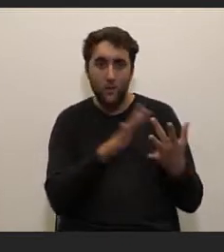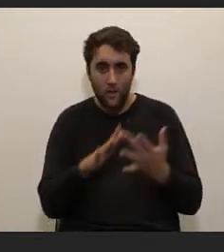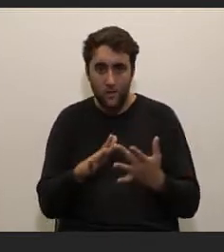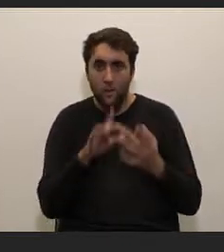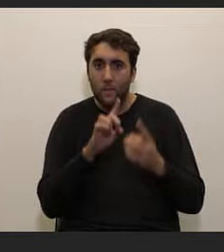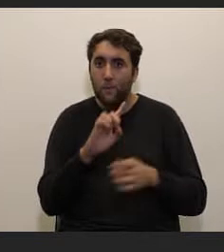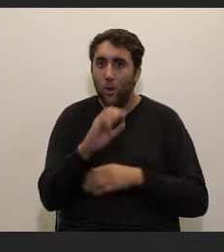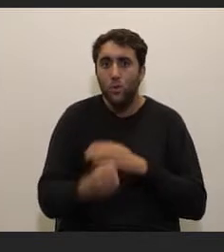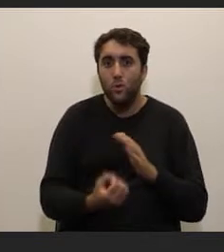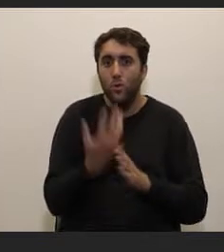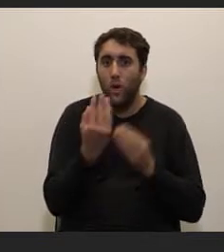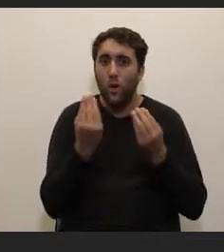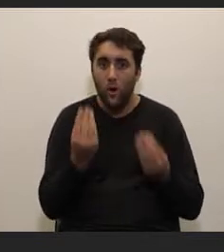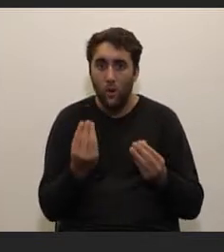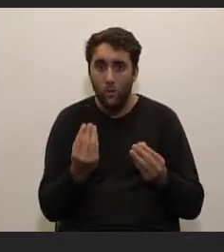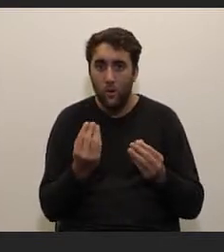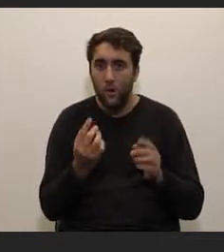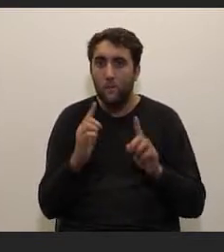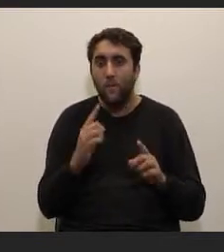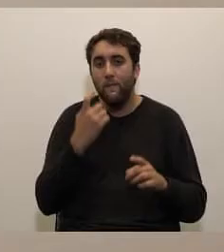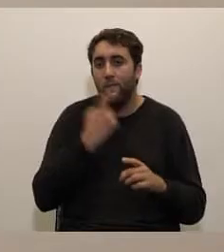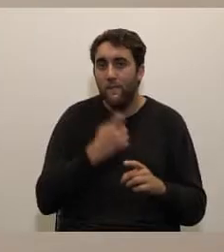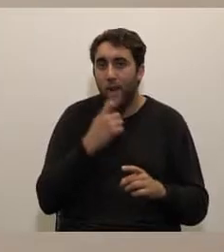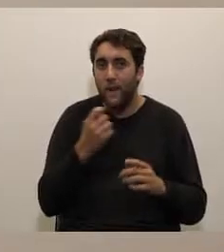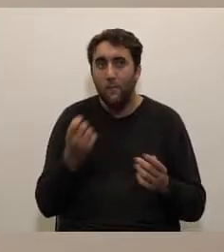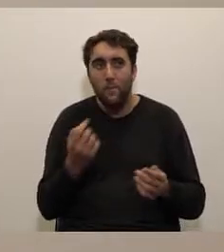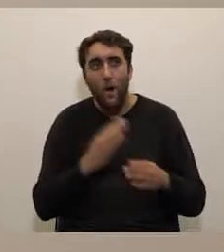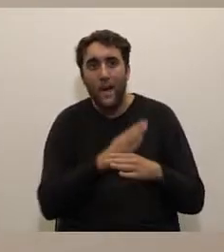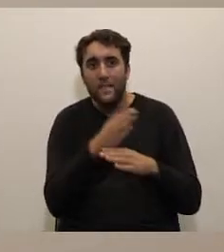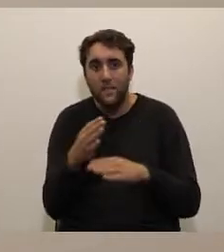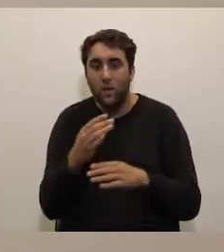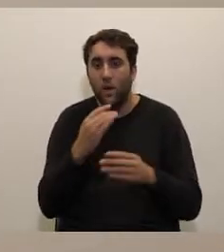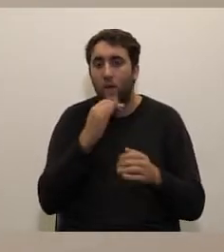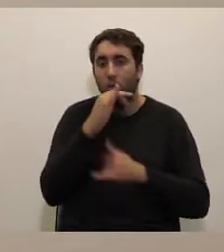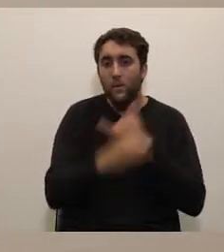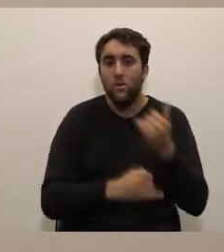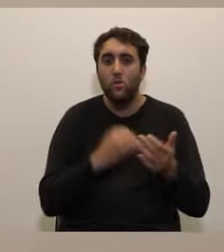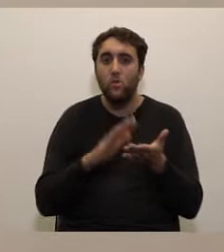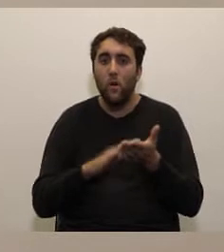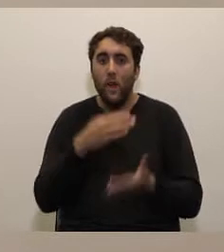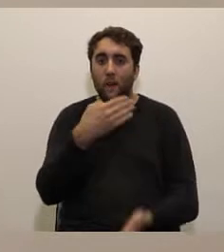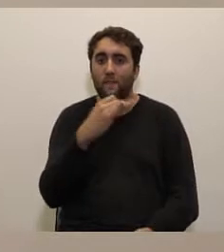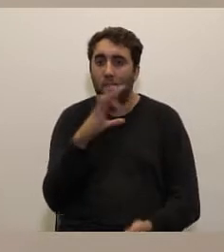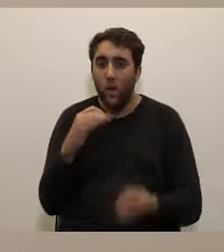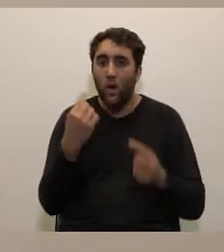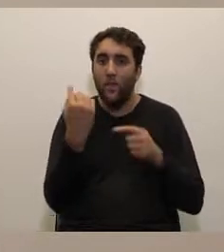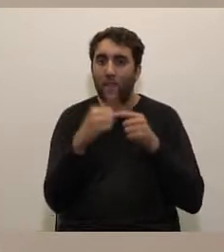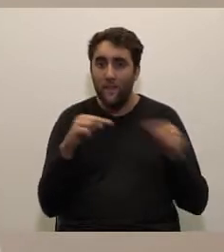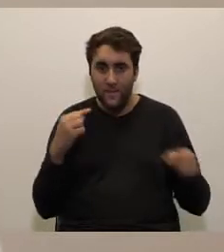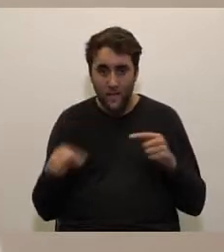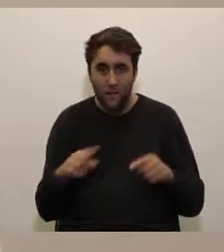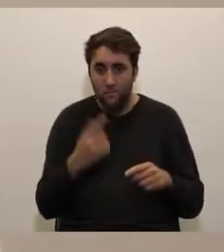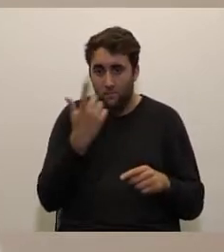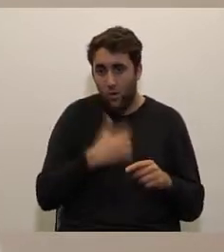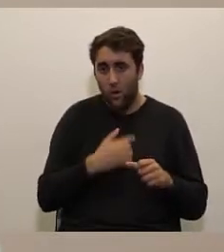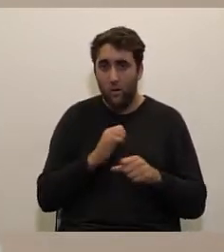y surge por la falta de acceso a la información sobre biodiversidad. Por no tener, como